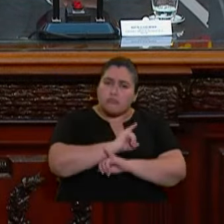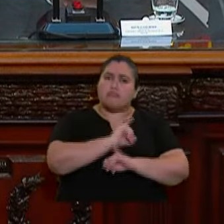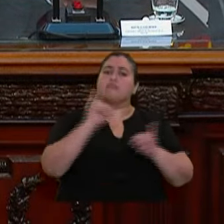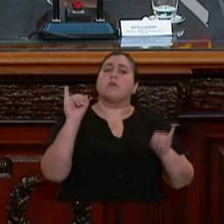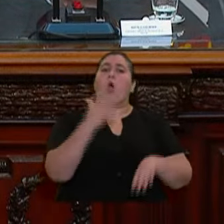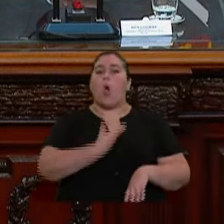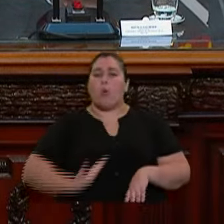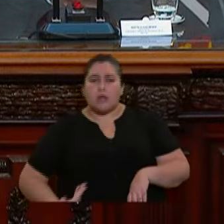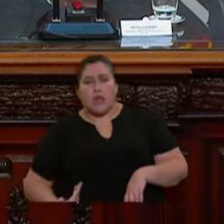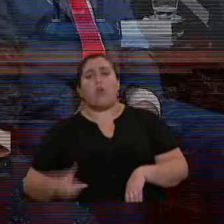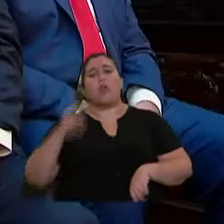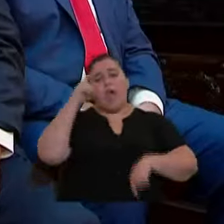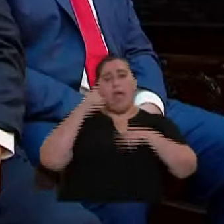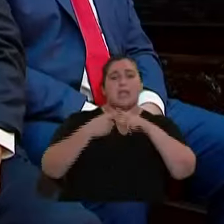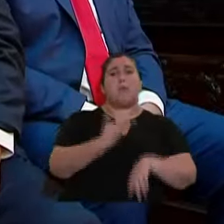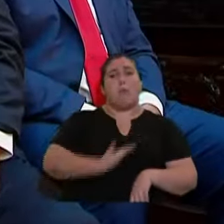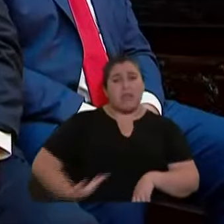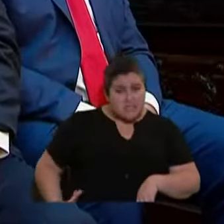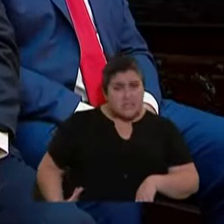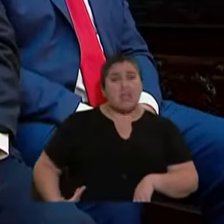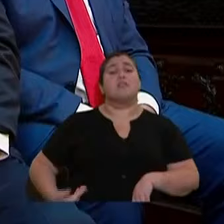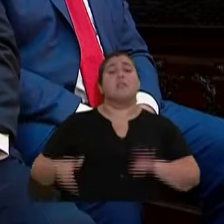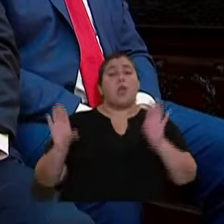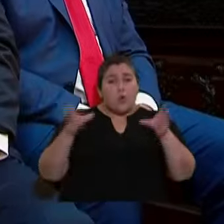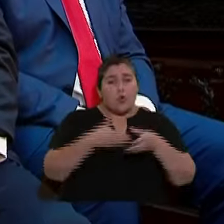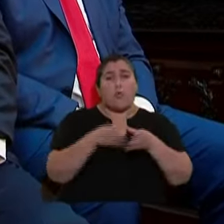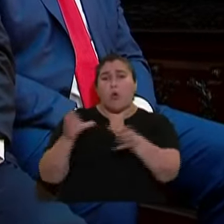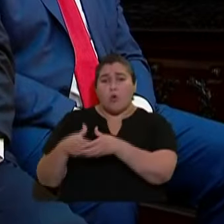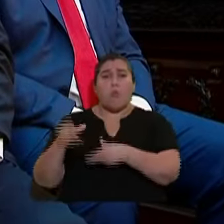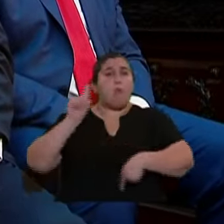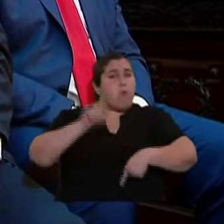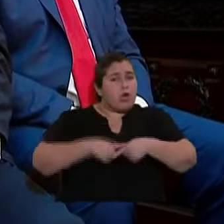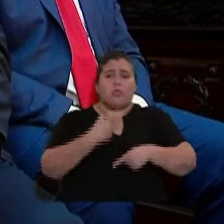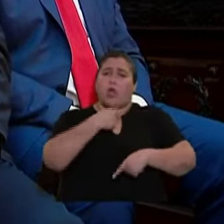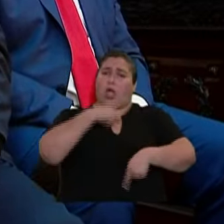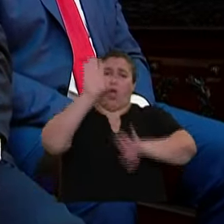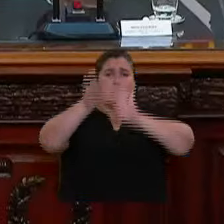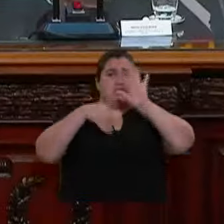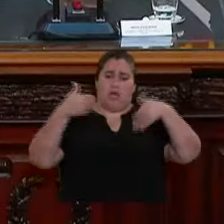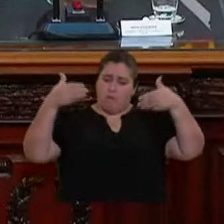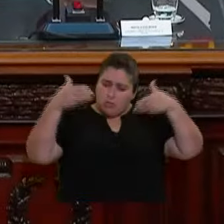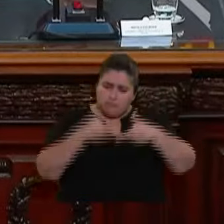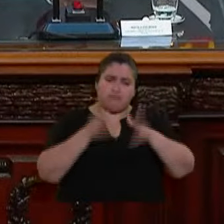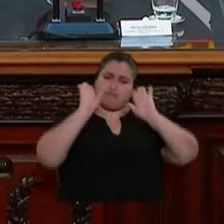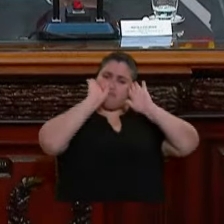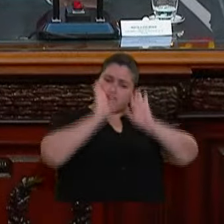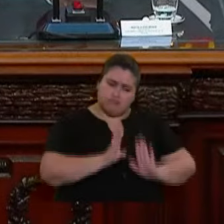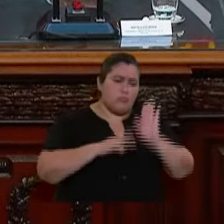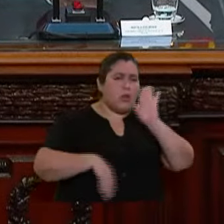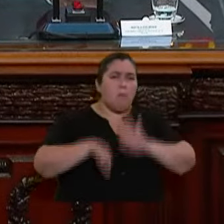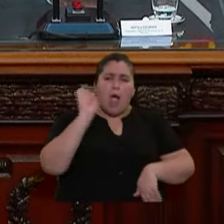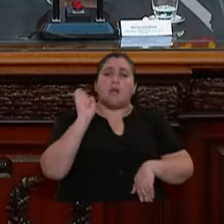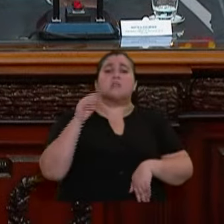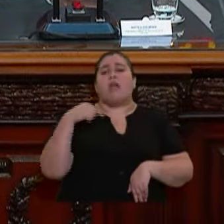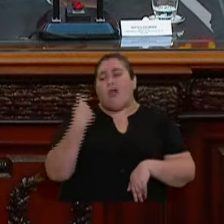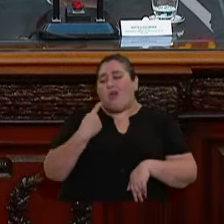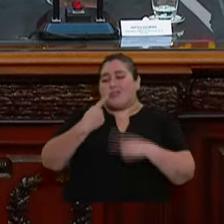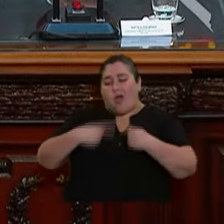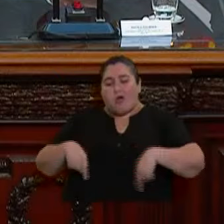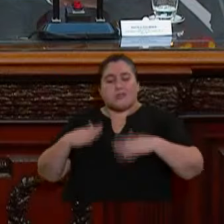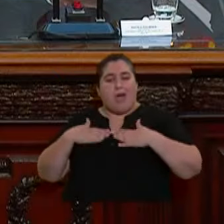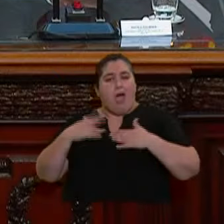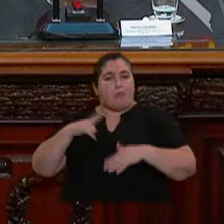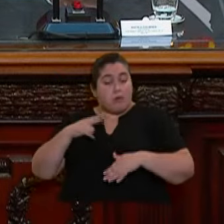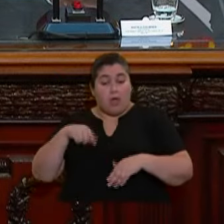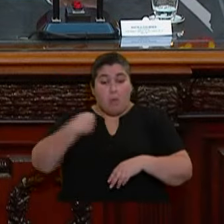a gobernadores como a expresidentes y líderes de los principales partidos políticos a que depongamos nuestros intereses personales y nos encontremos